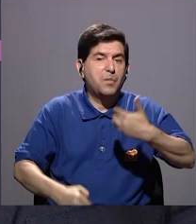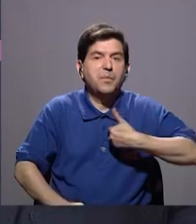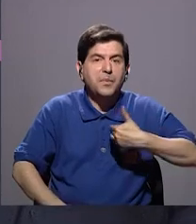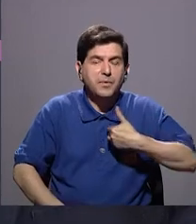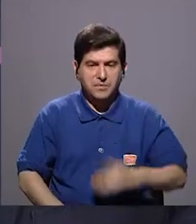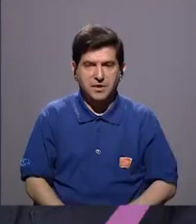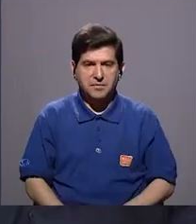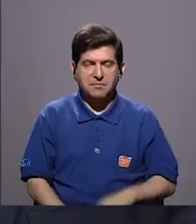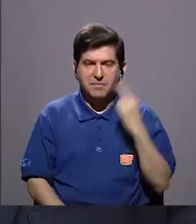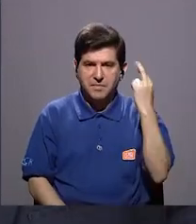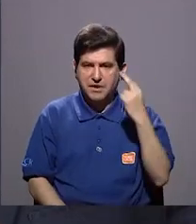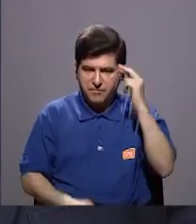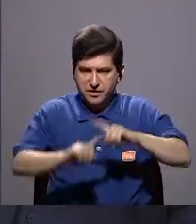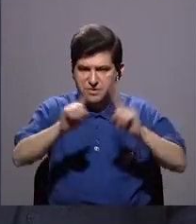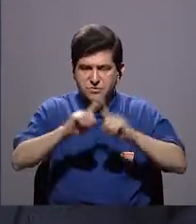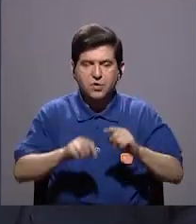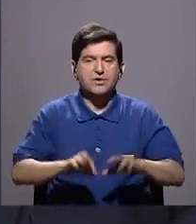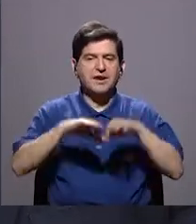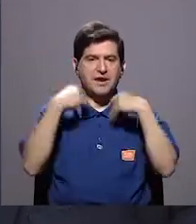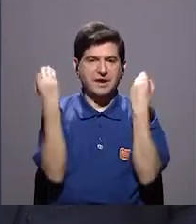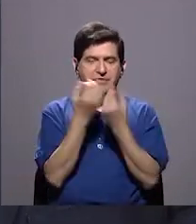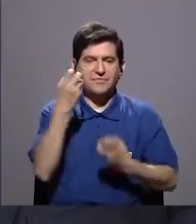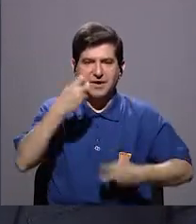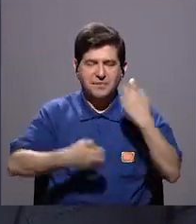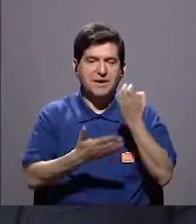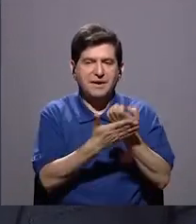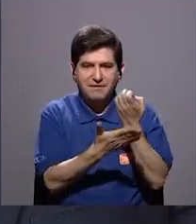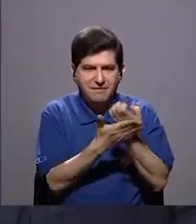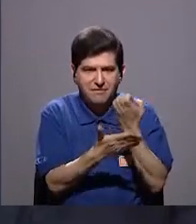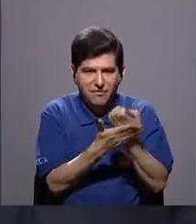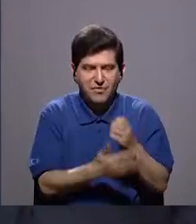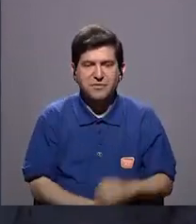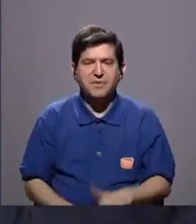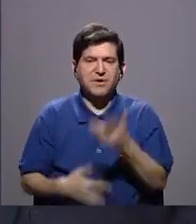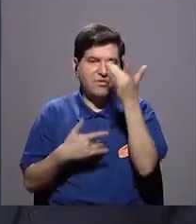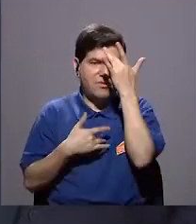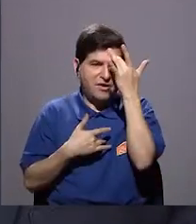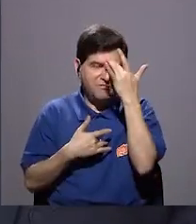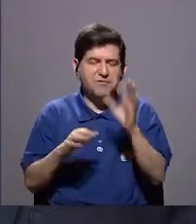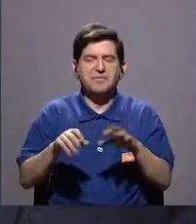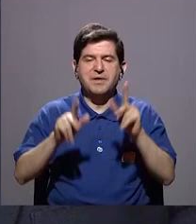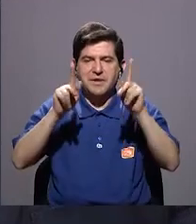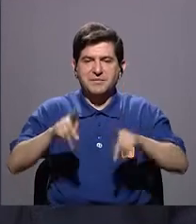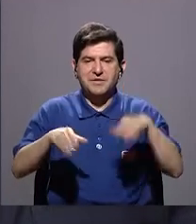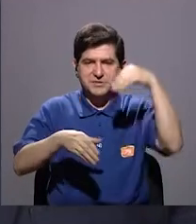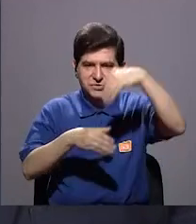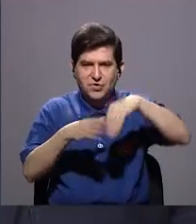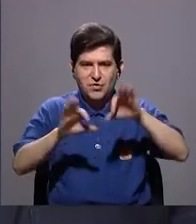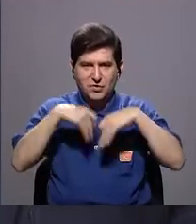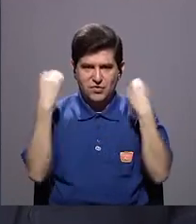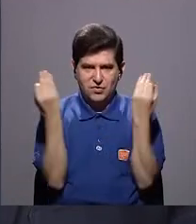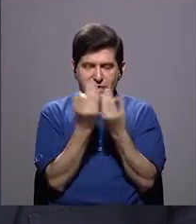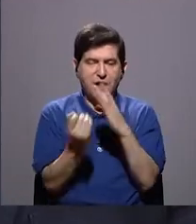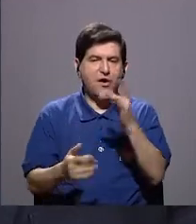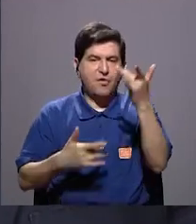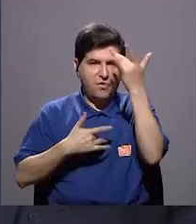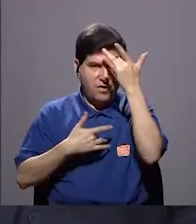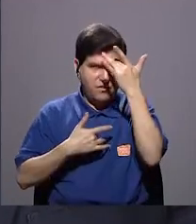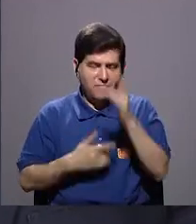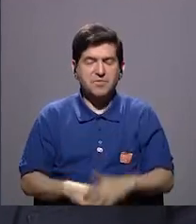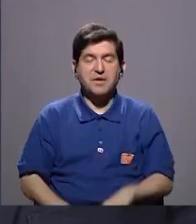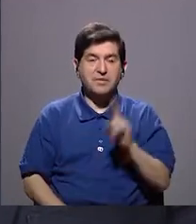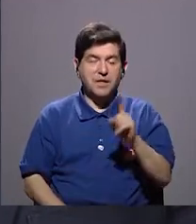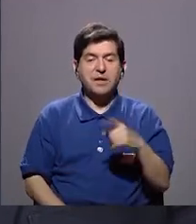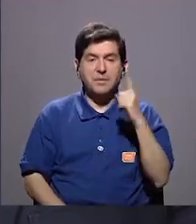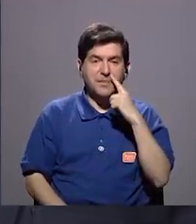o esto. Si por A por B la familia está presentando algún problema económico, la enfermedad de algún familiar o la enfermedad de